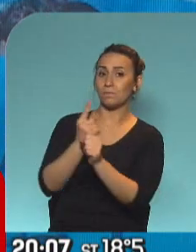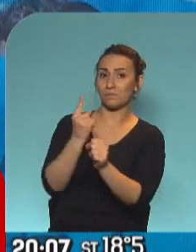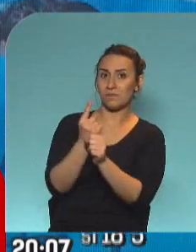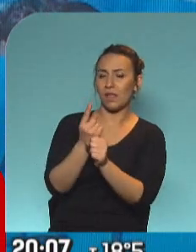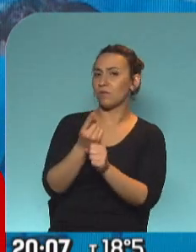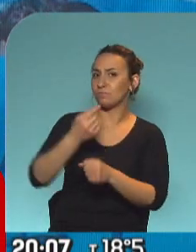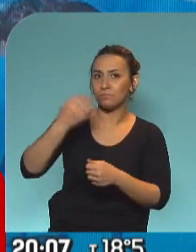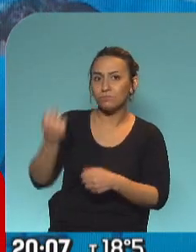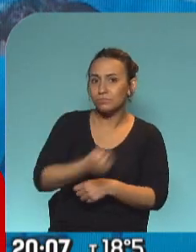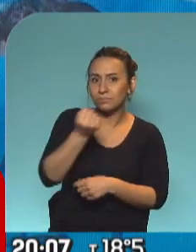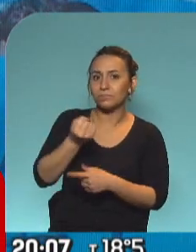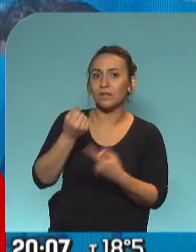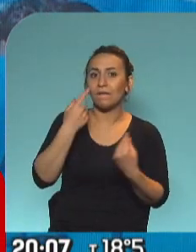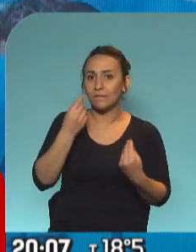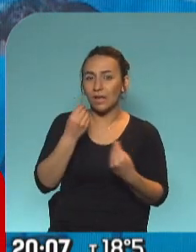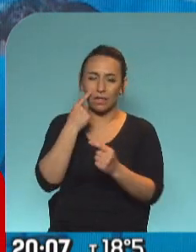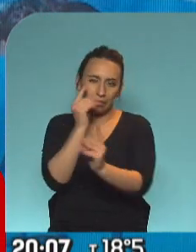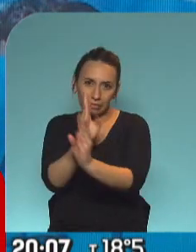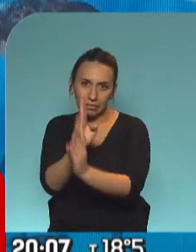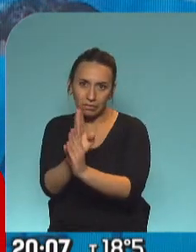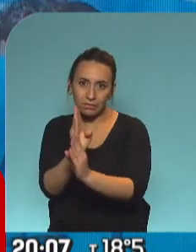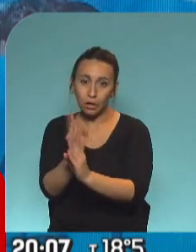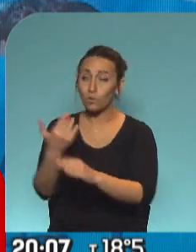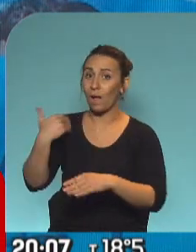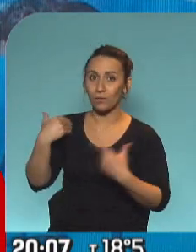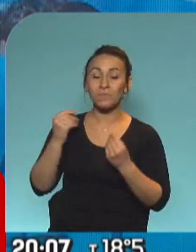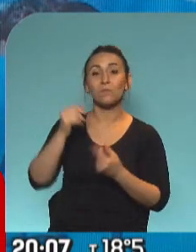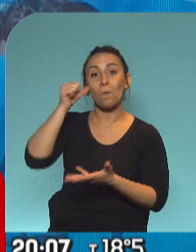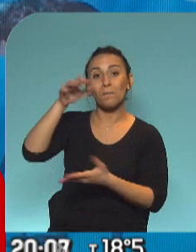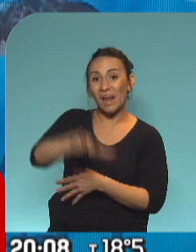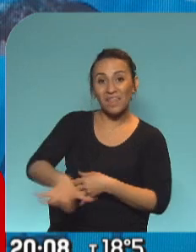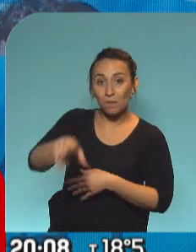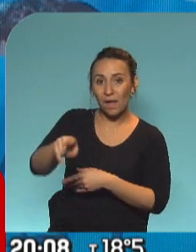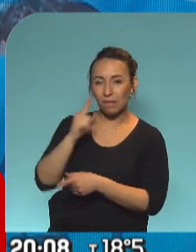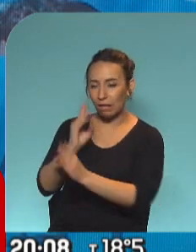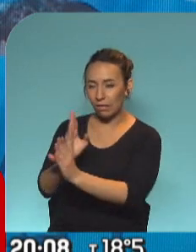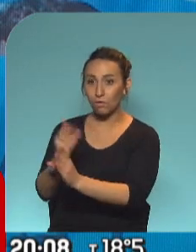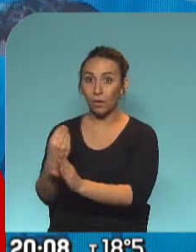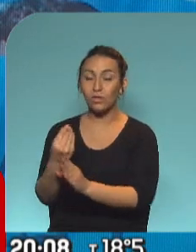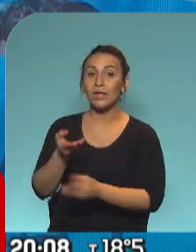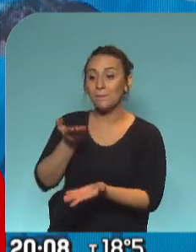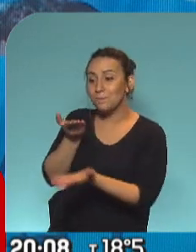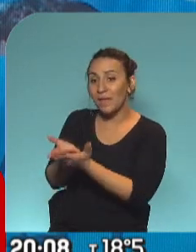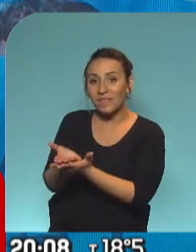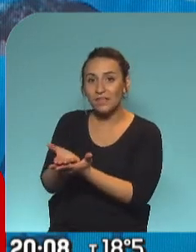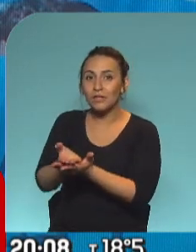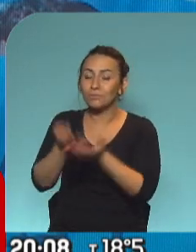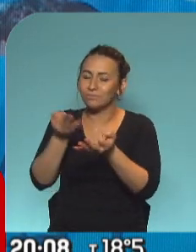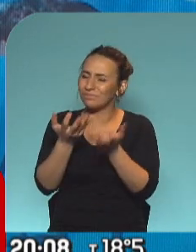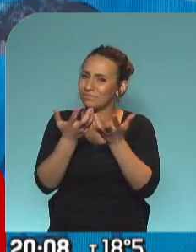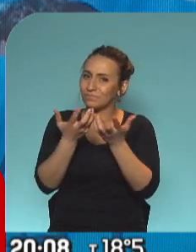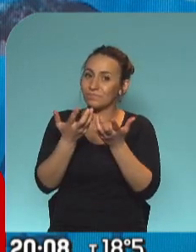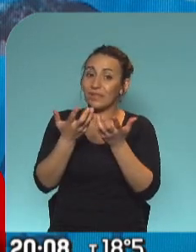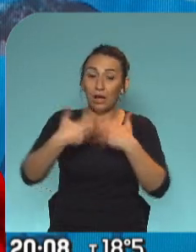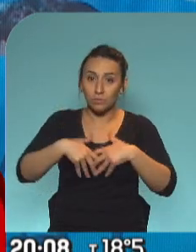en qué momento se produjo este espionaje, por lo menos en Mar del Plata. Y el periodo va del momento inmediatamente anterior